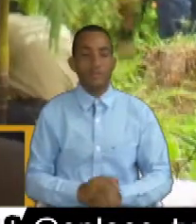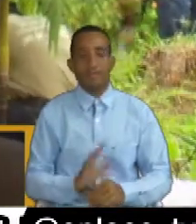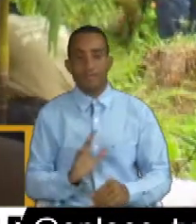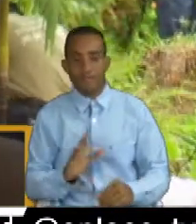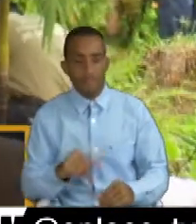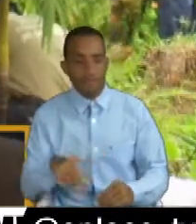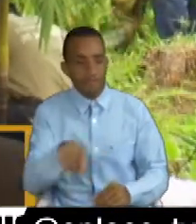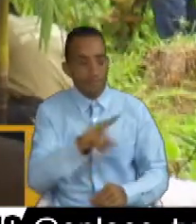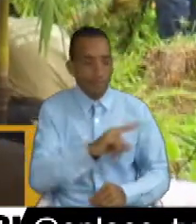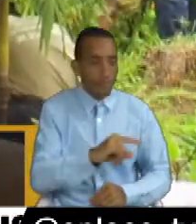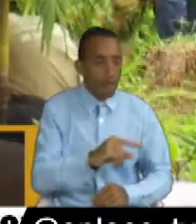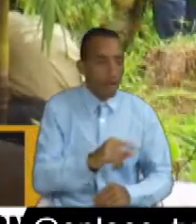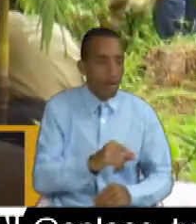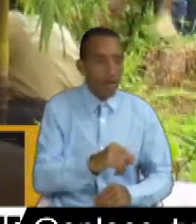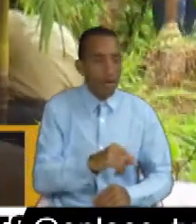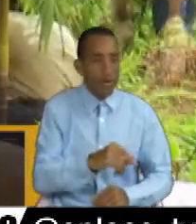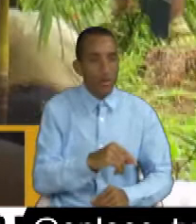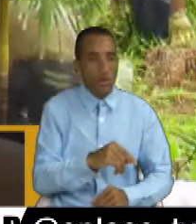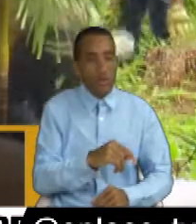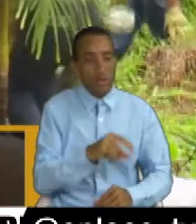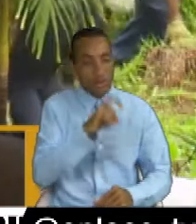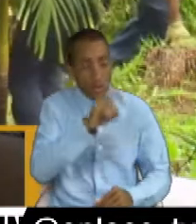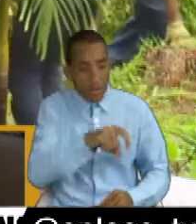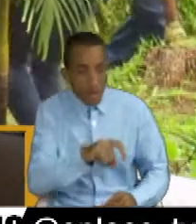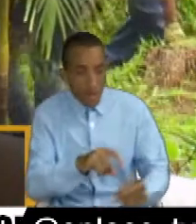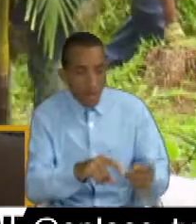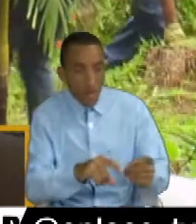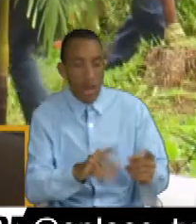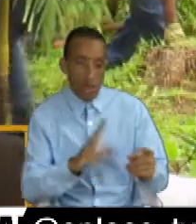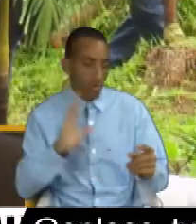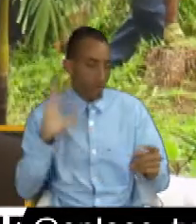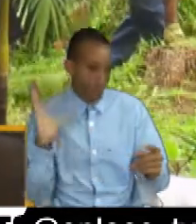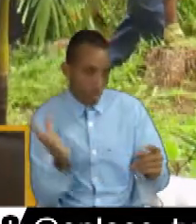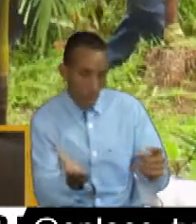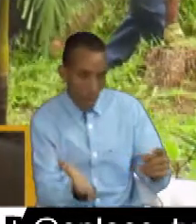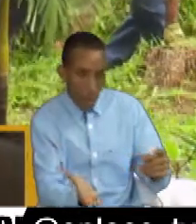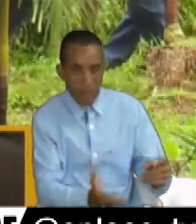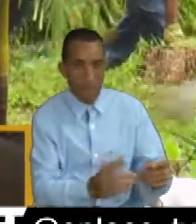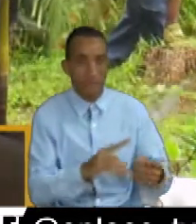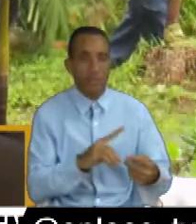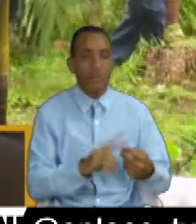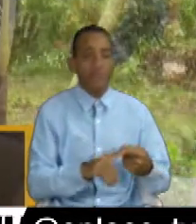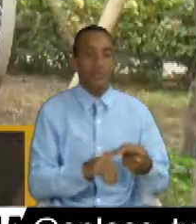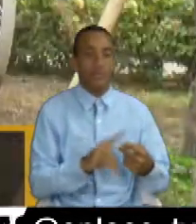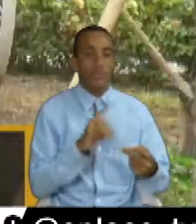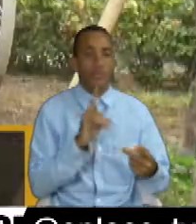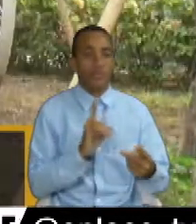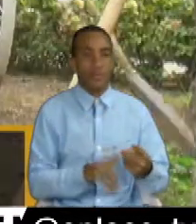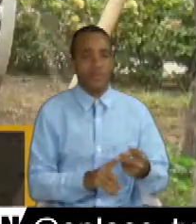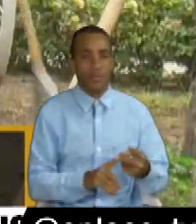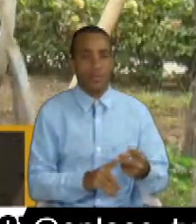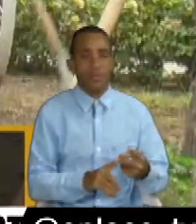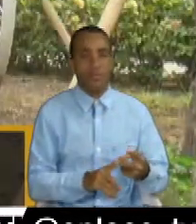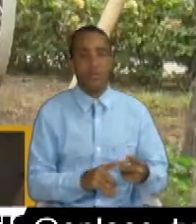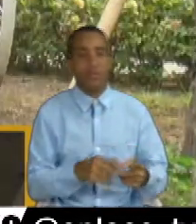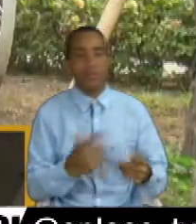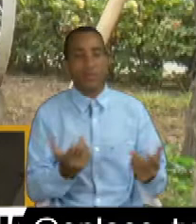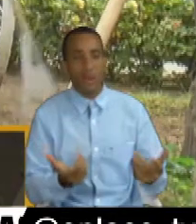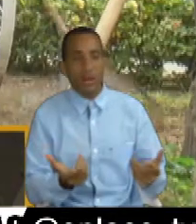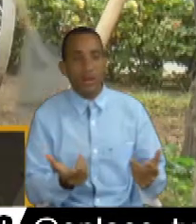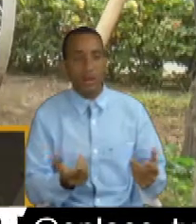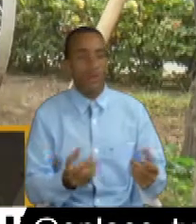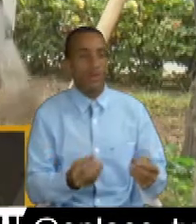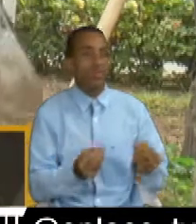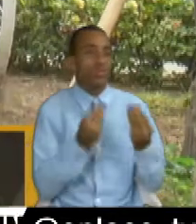realmente necesiten la intervención. donde se está